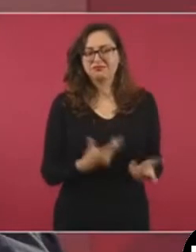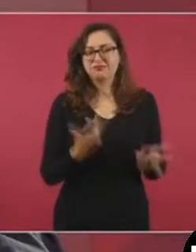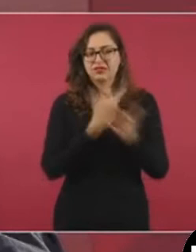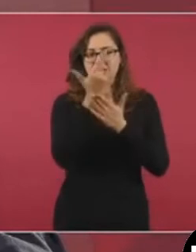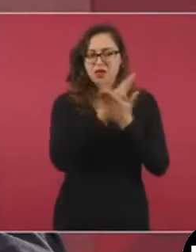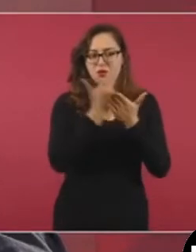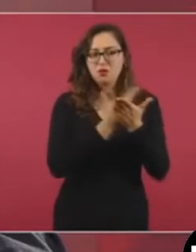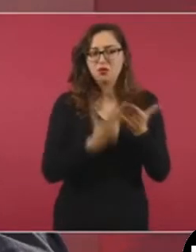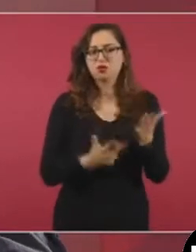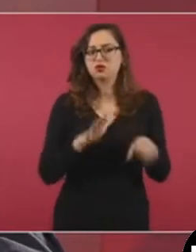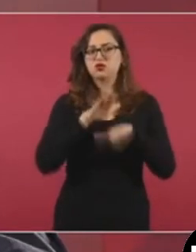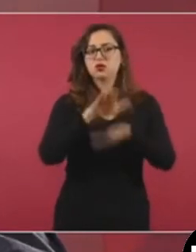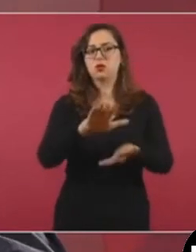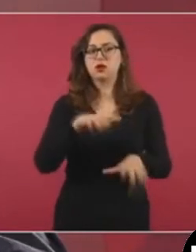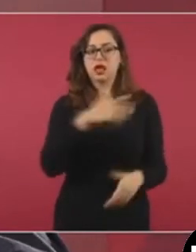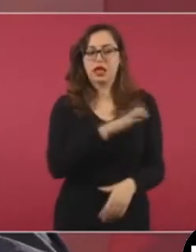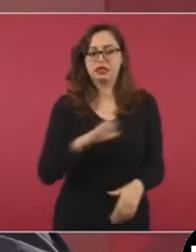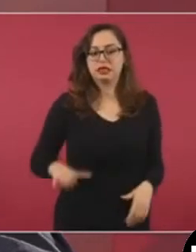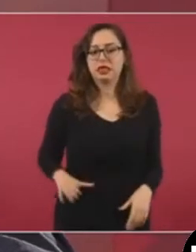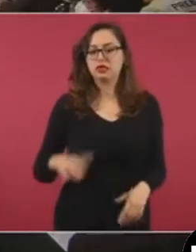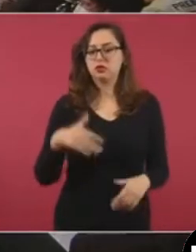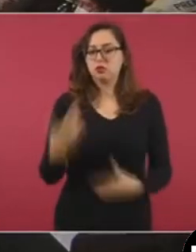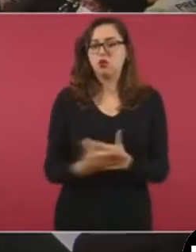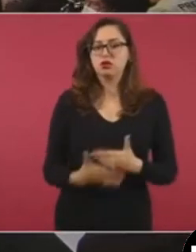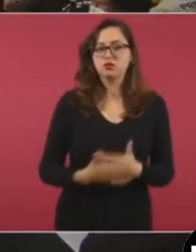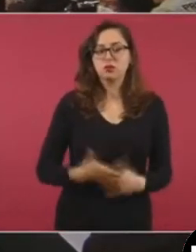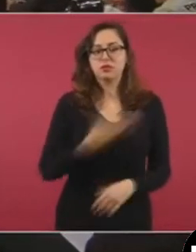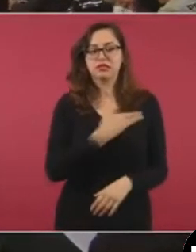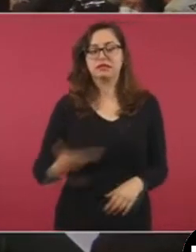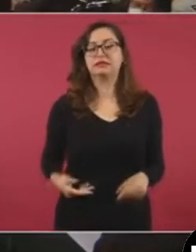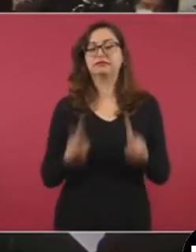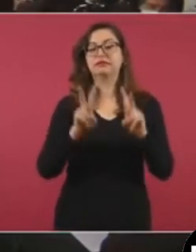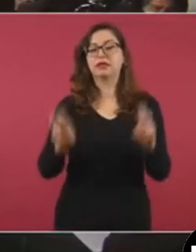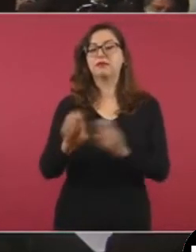Sí. ¿No tienes caricaturas del tapado?